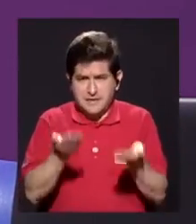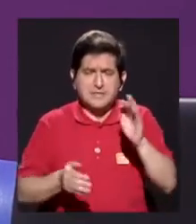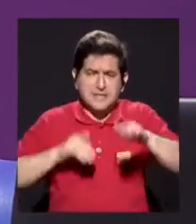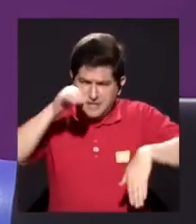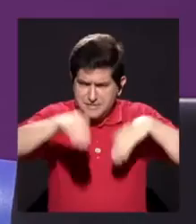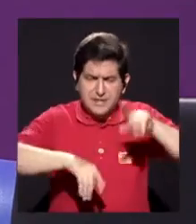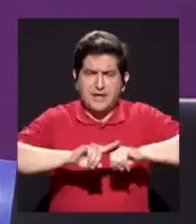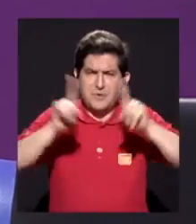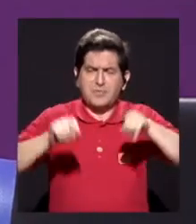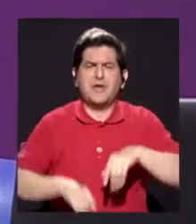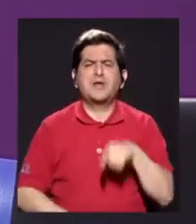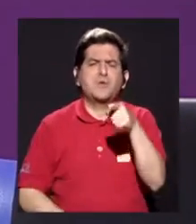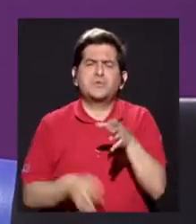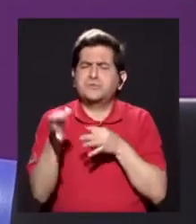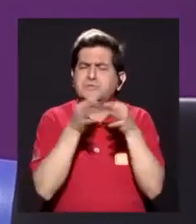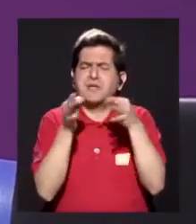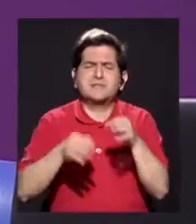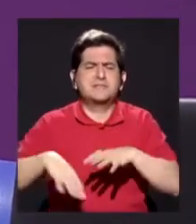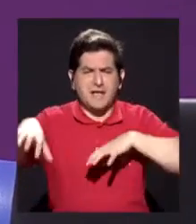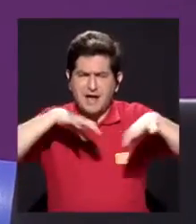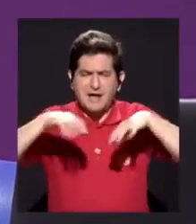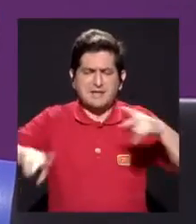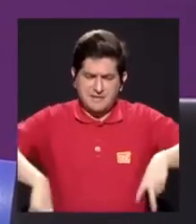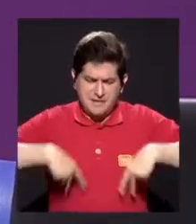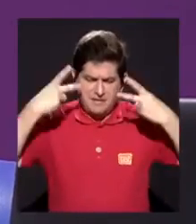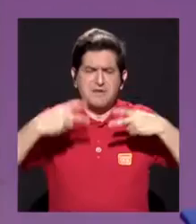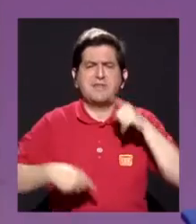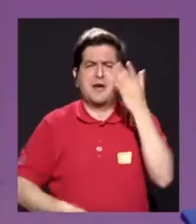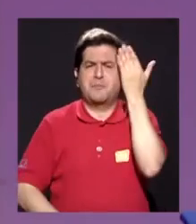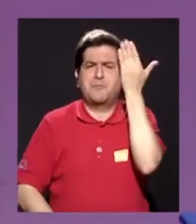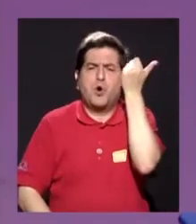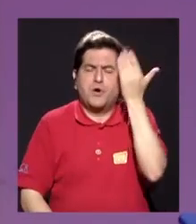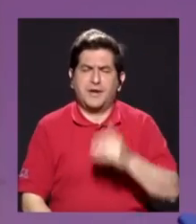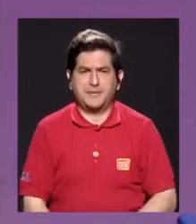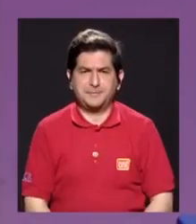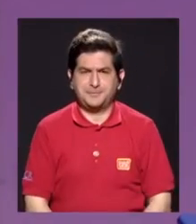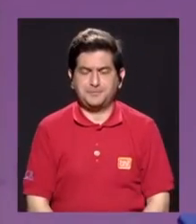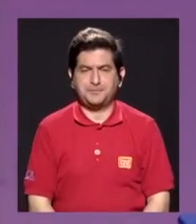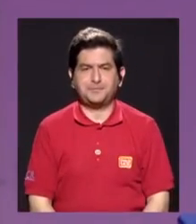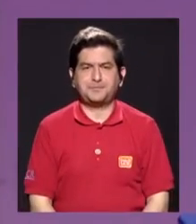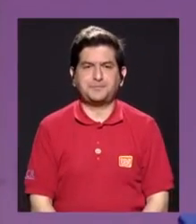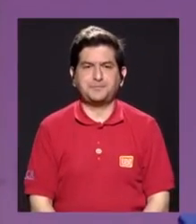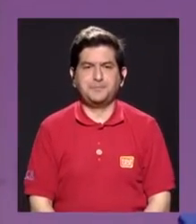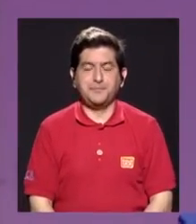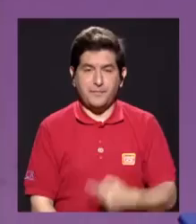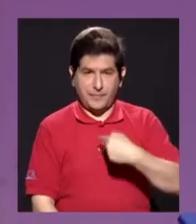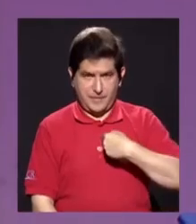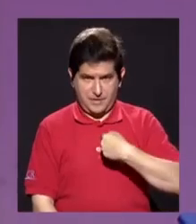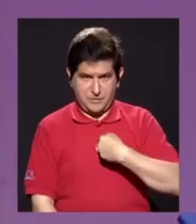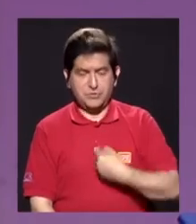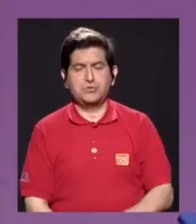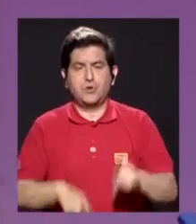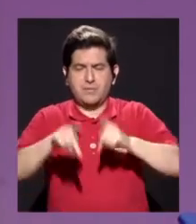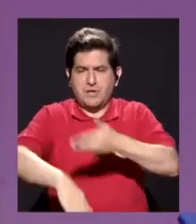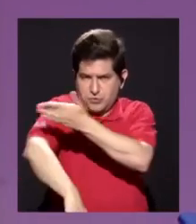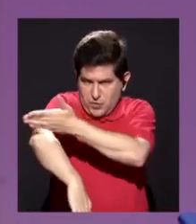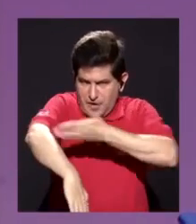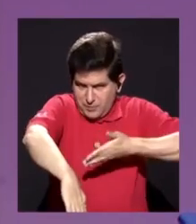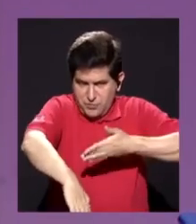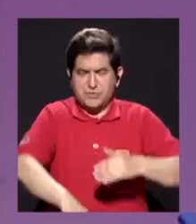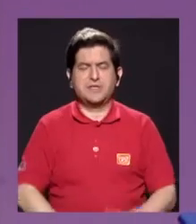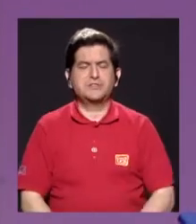un poco ahí de su actividad, de su vida, ¿por qué usted está en esto? Bueno, soy amputada desde